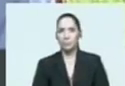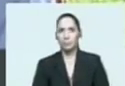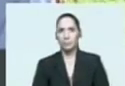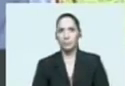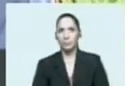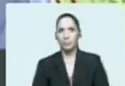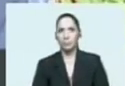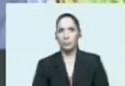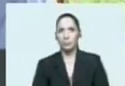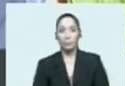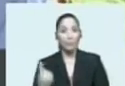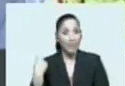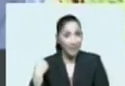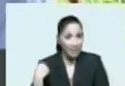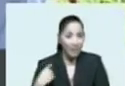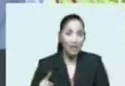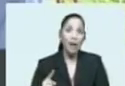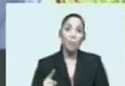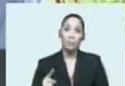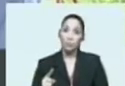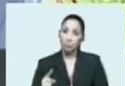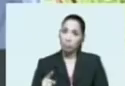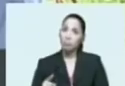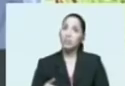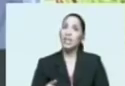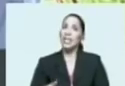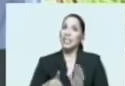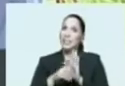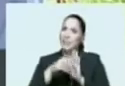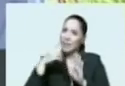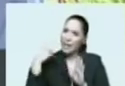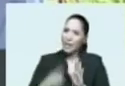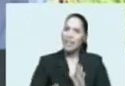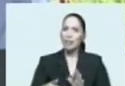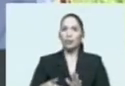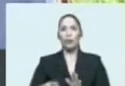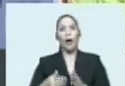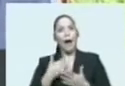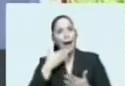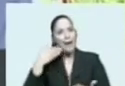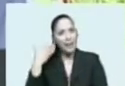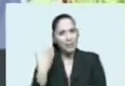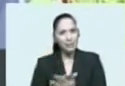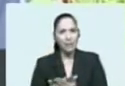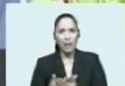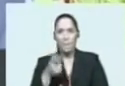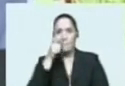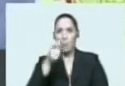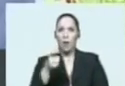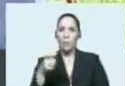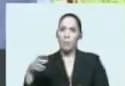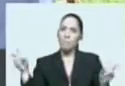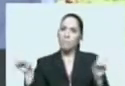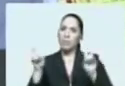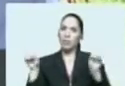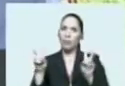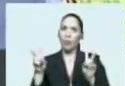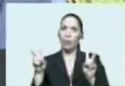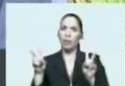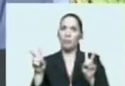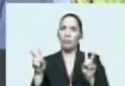tenemos derecho a agradecerle al pueblo su la victoria que él mismo se dio con todos los errores